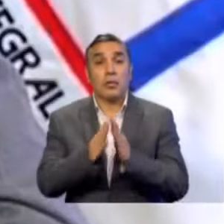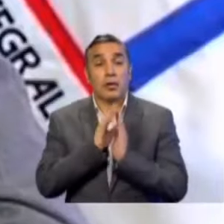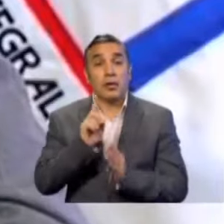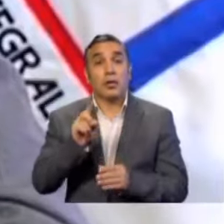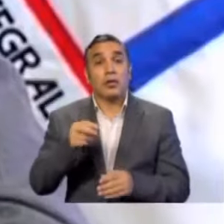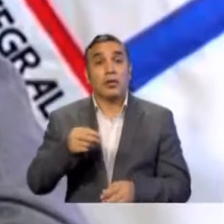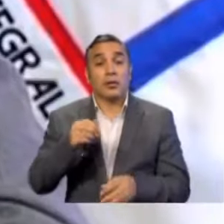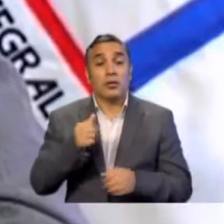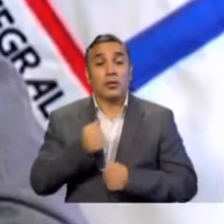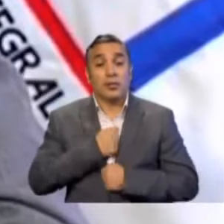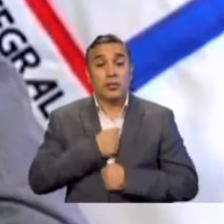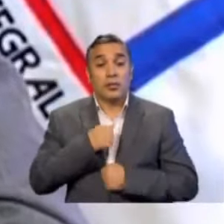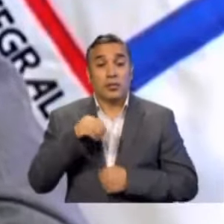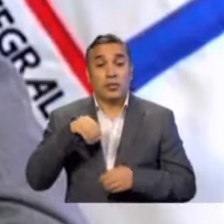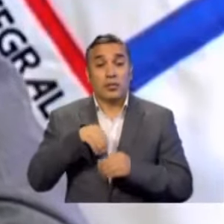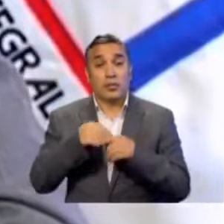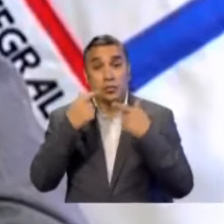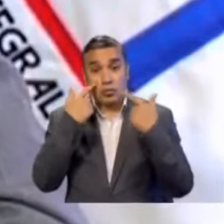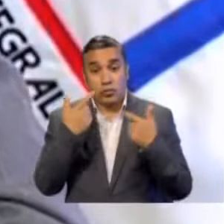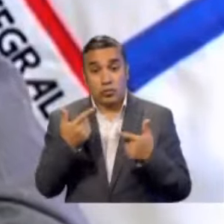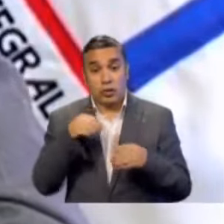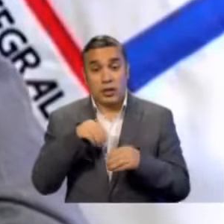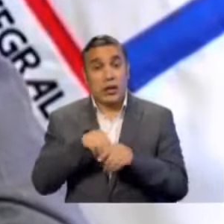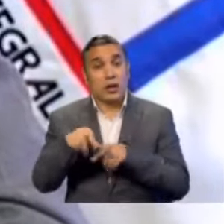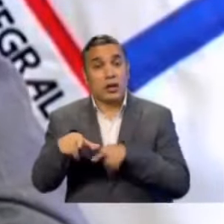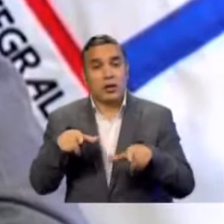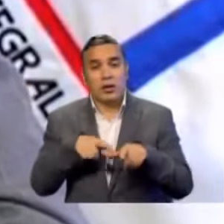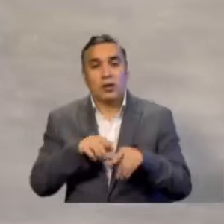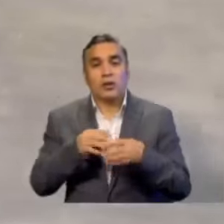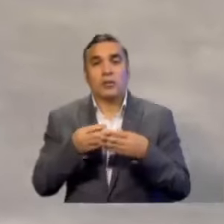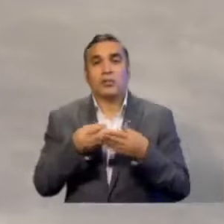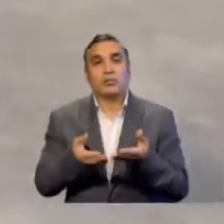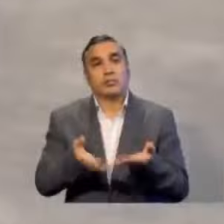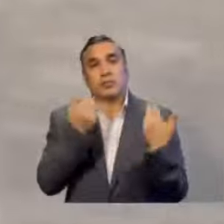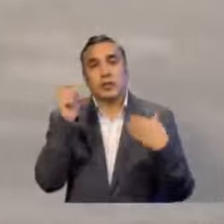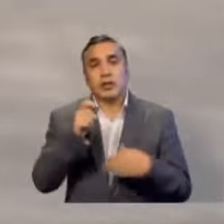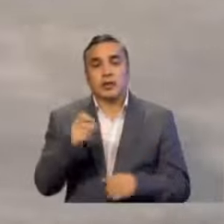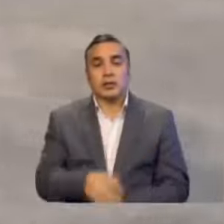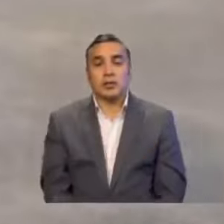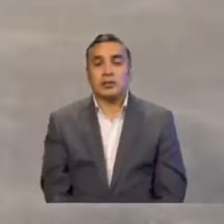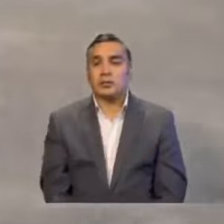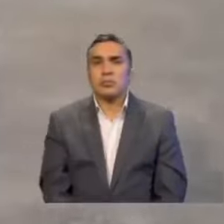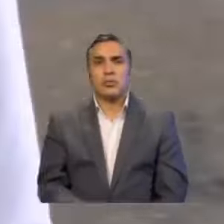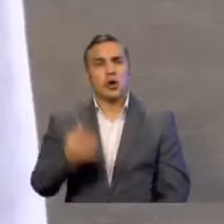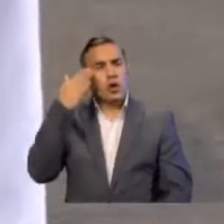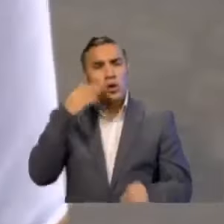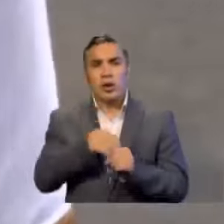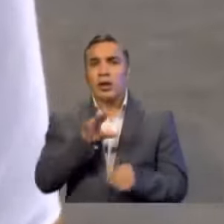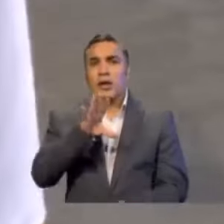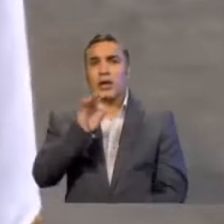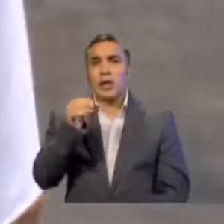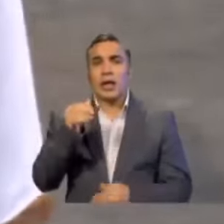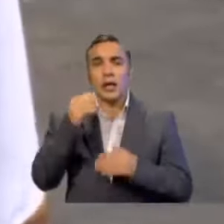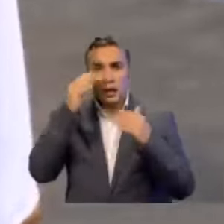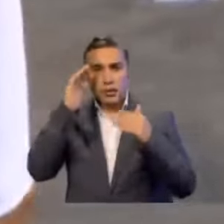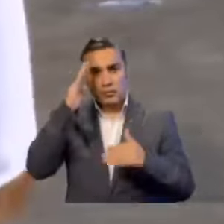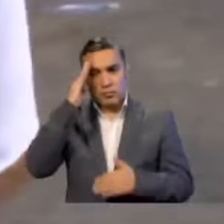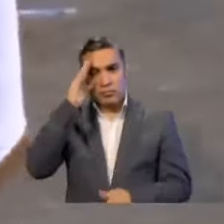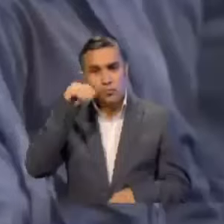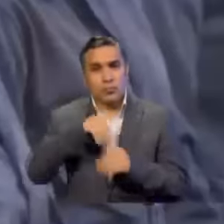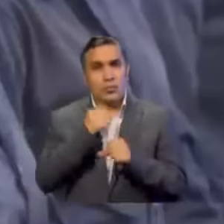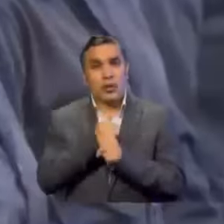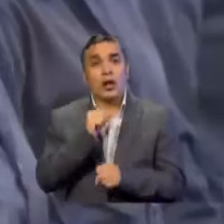las pertenencias que teníamos en custodio en ese lugar sean retiradas. La meta era graduar 500 guías penitenciarios